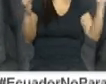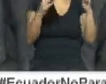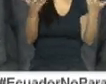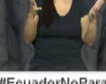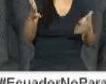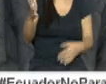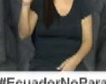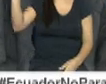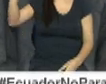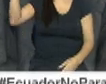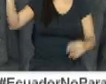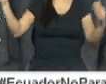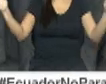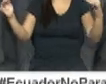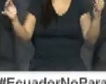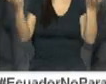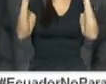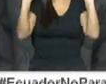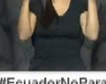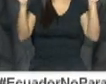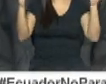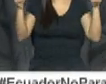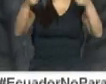conflicto armado entre estados para el cual están